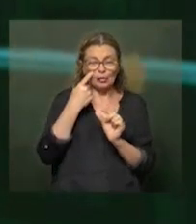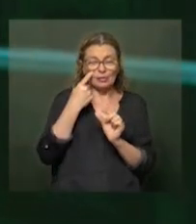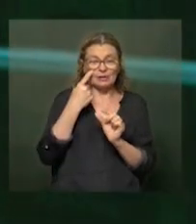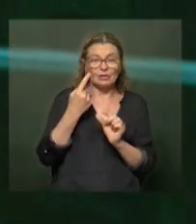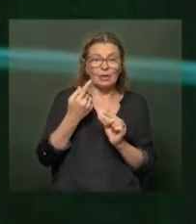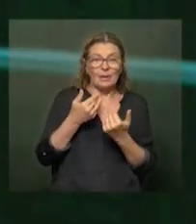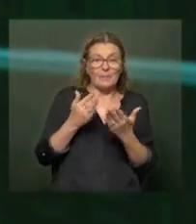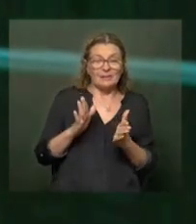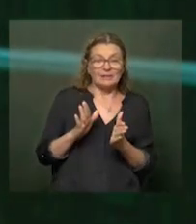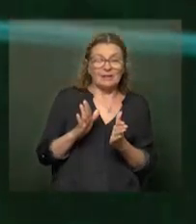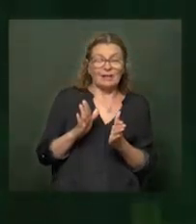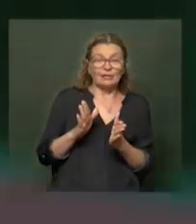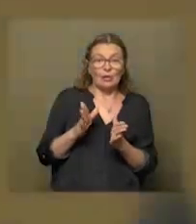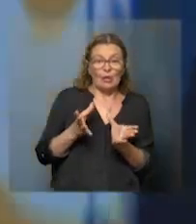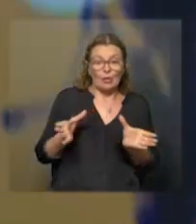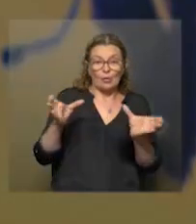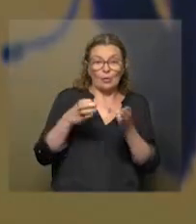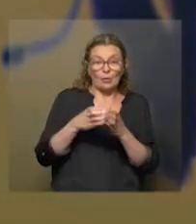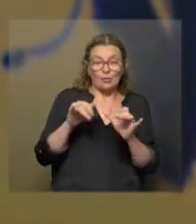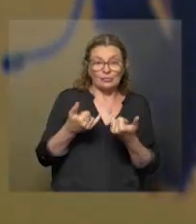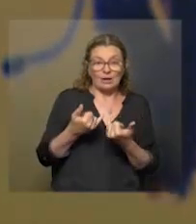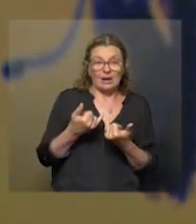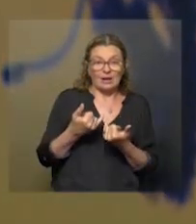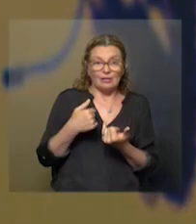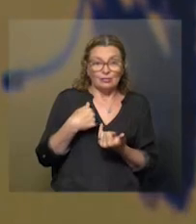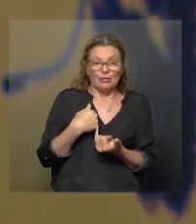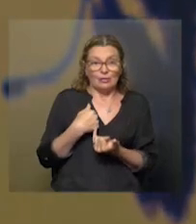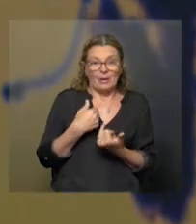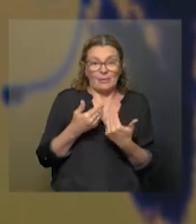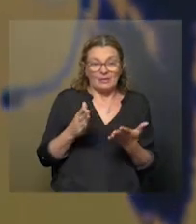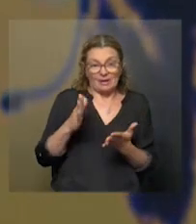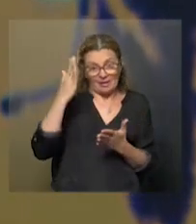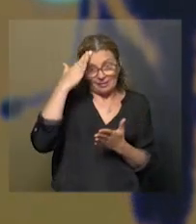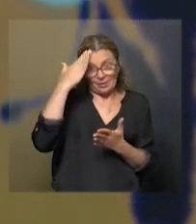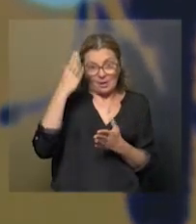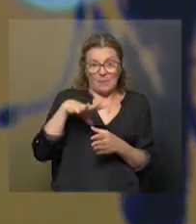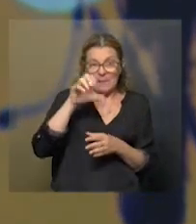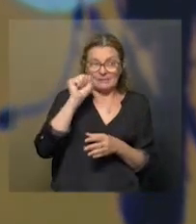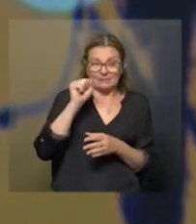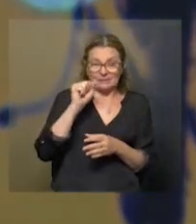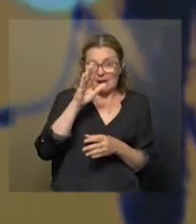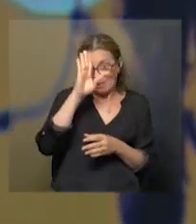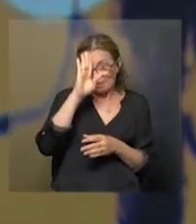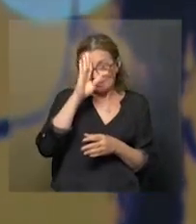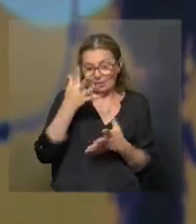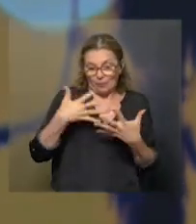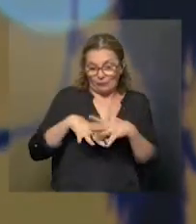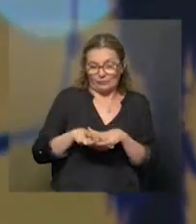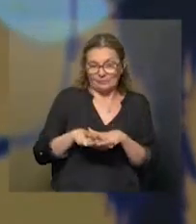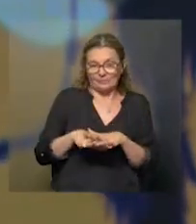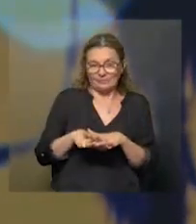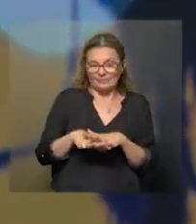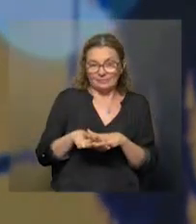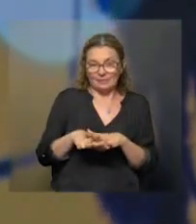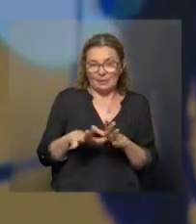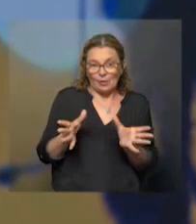y empezando a armar la banda, empecé también yo a querer saber más. Entonces, claro, como que fue nutrición, pero